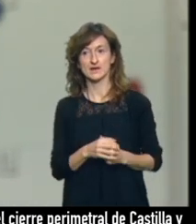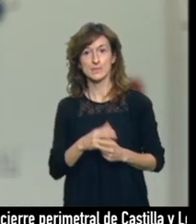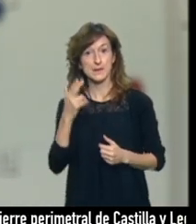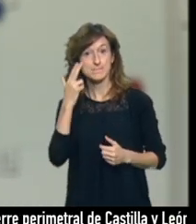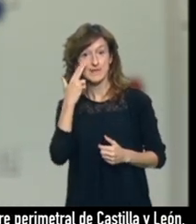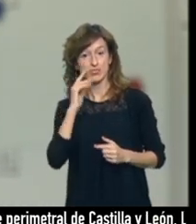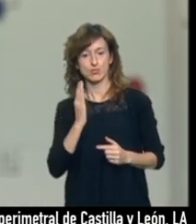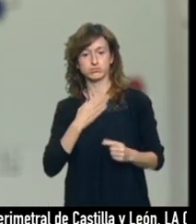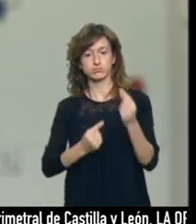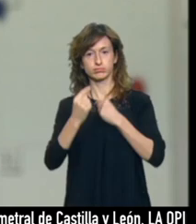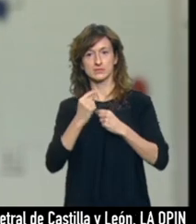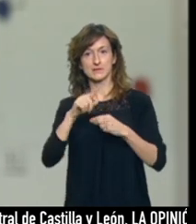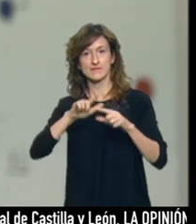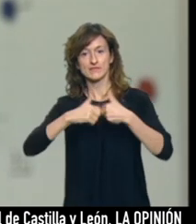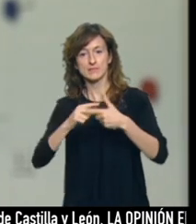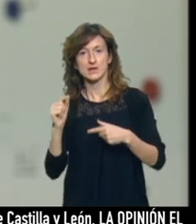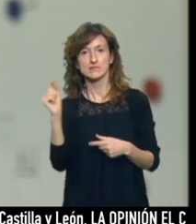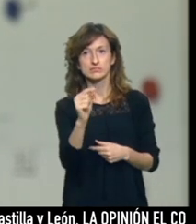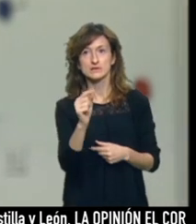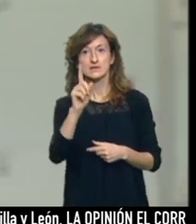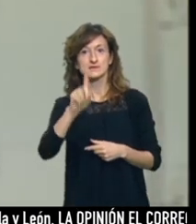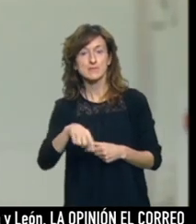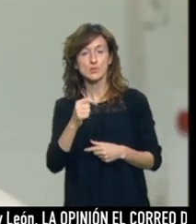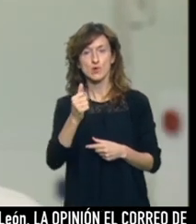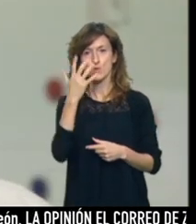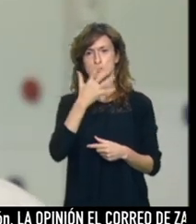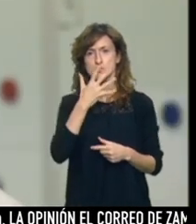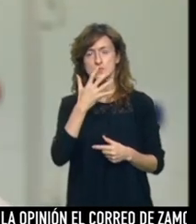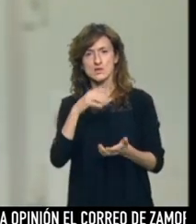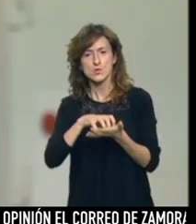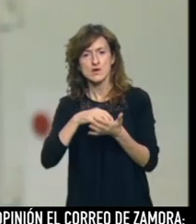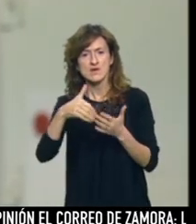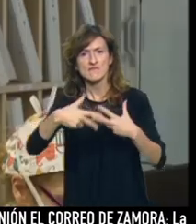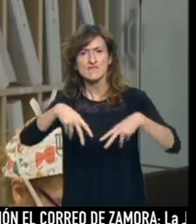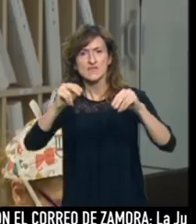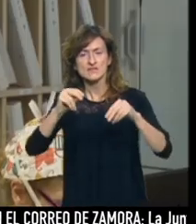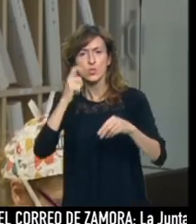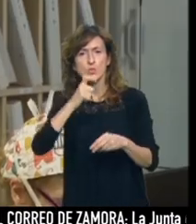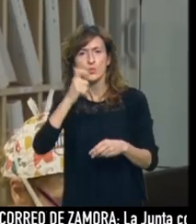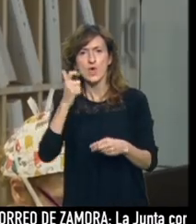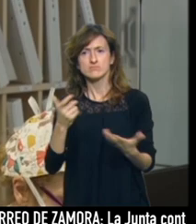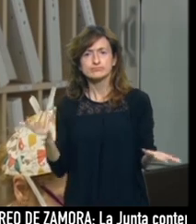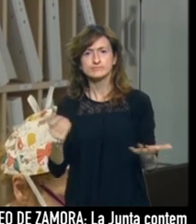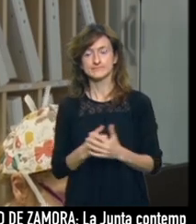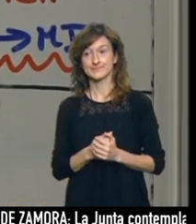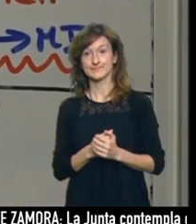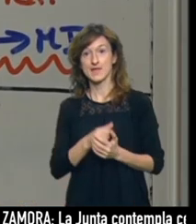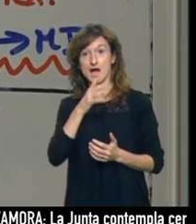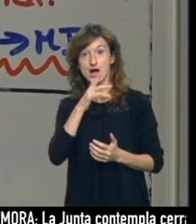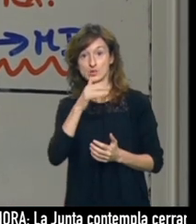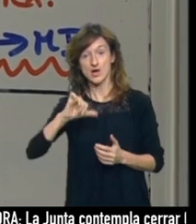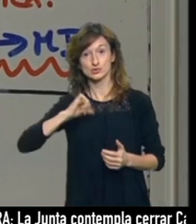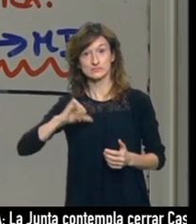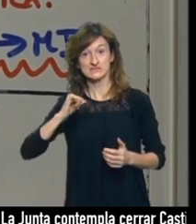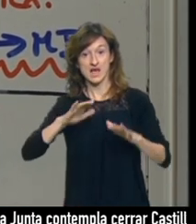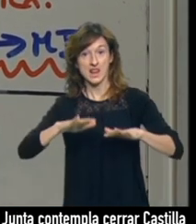contagiarte tú, a contagiar a los tuyos y luego un poco la incertidumbre de ¿y esto cuánto va a durar? La cifra de hospitalizados ahora es igual